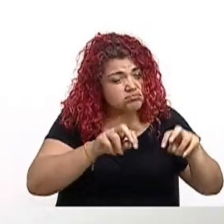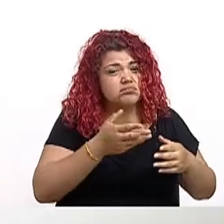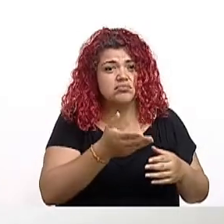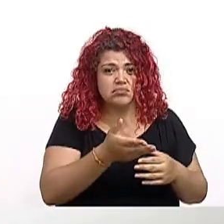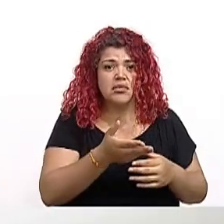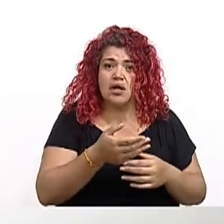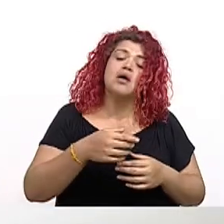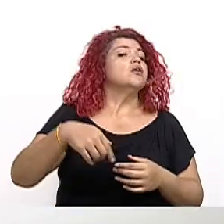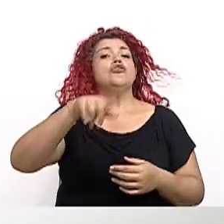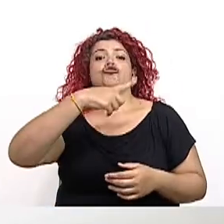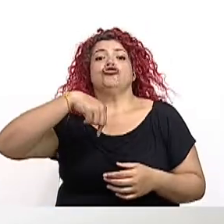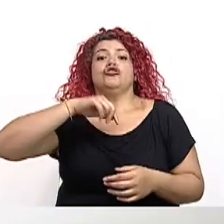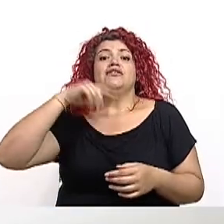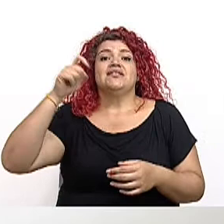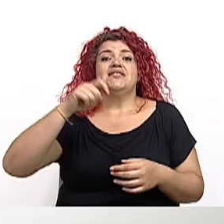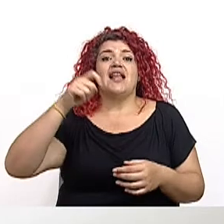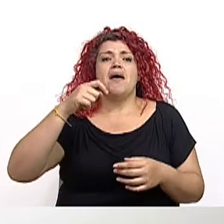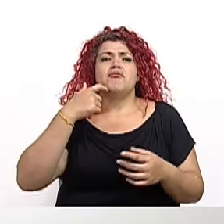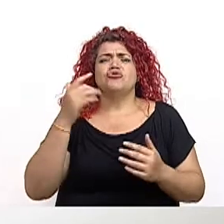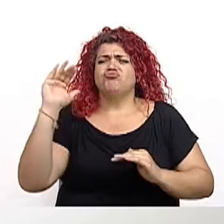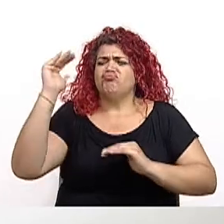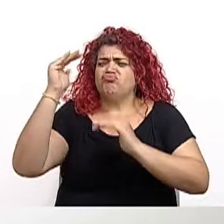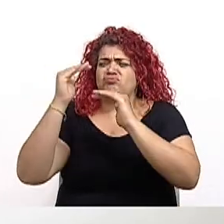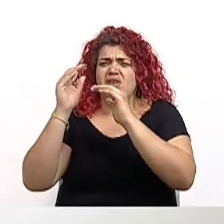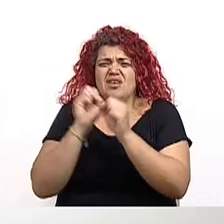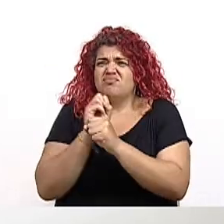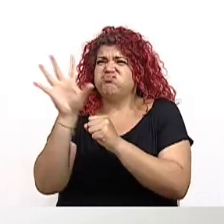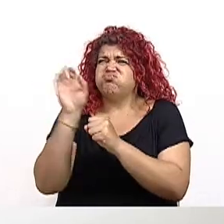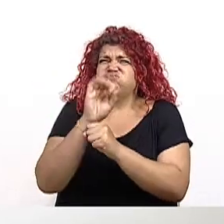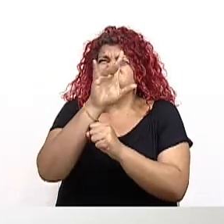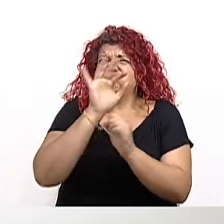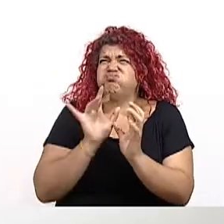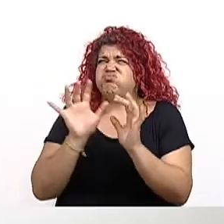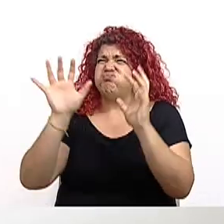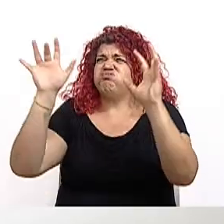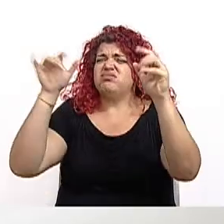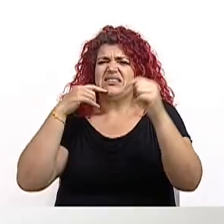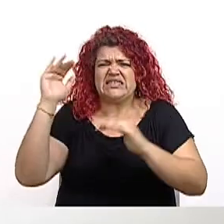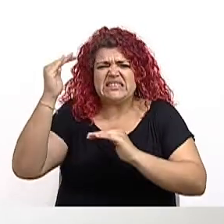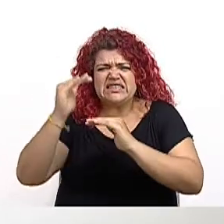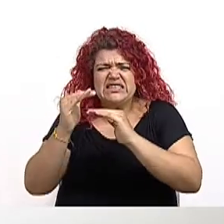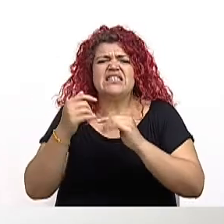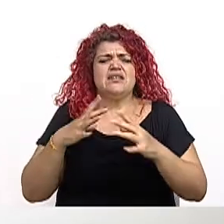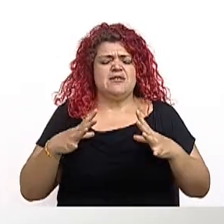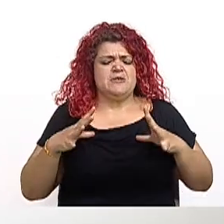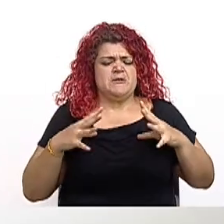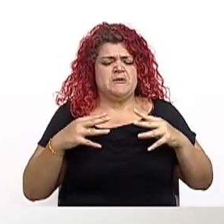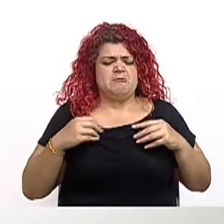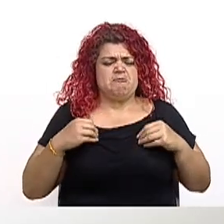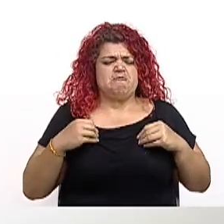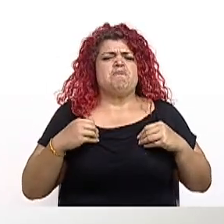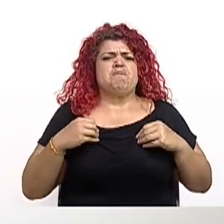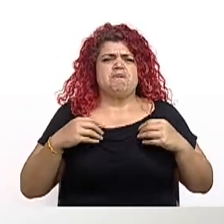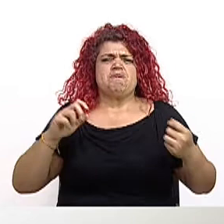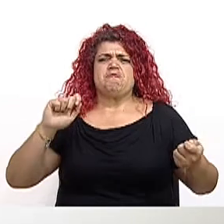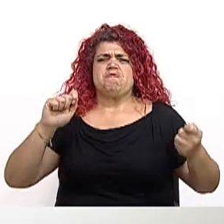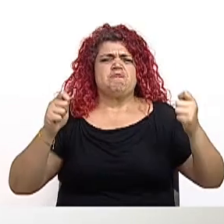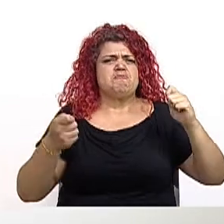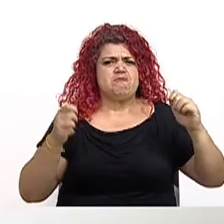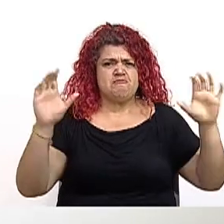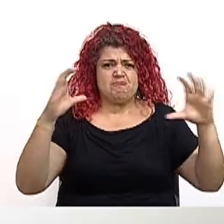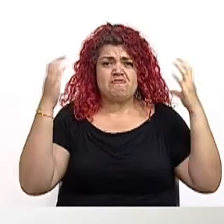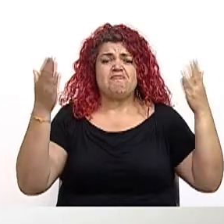Necesitamos reducir las emisiones de gas de efecto invernadero y adaptarnos a los impactos del cambio climático. Debemos empezar a actuar